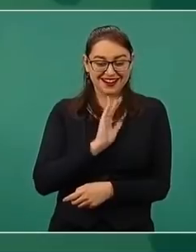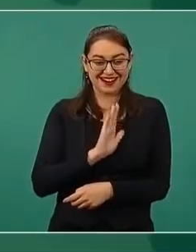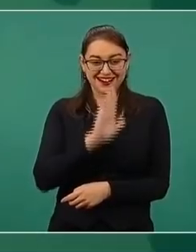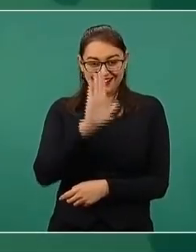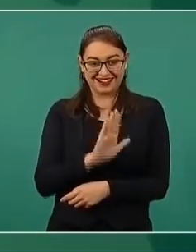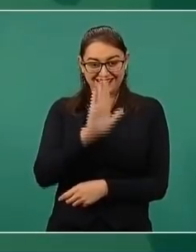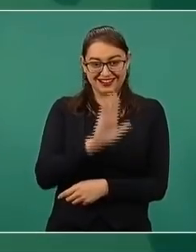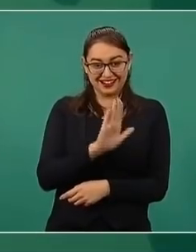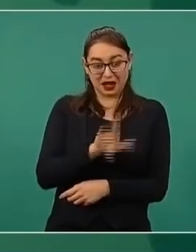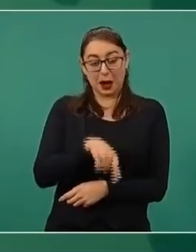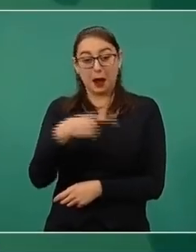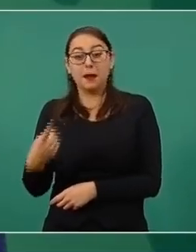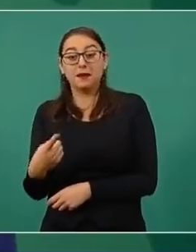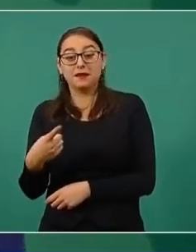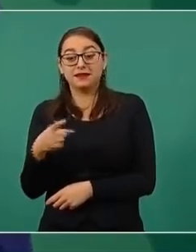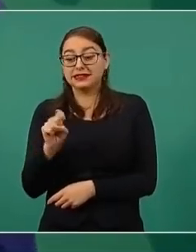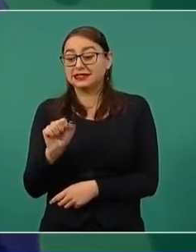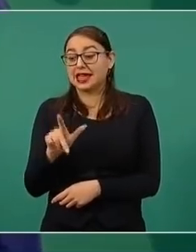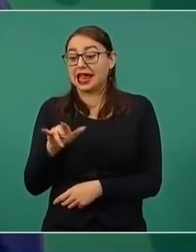Un pequeño faraón,